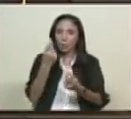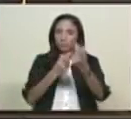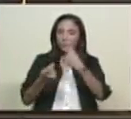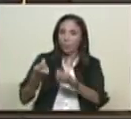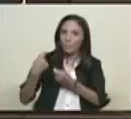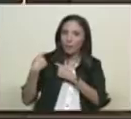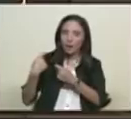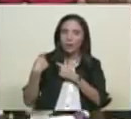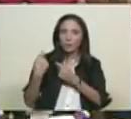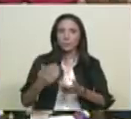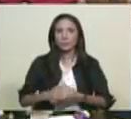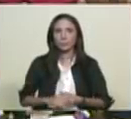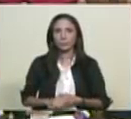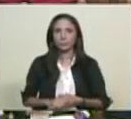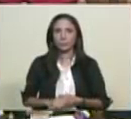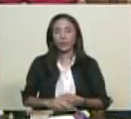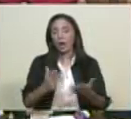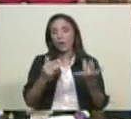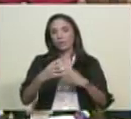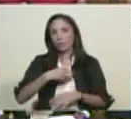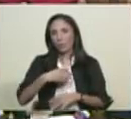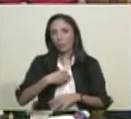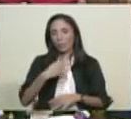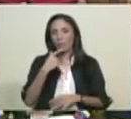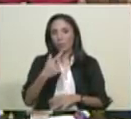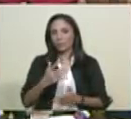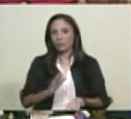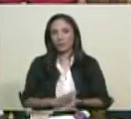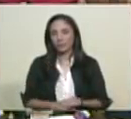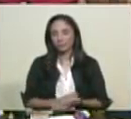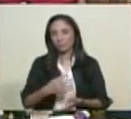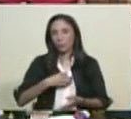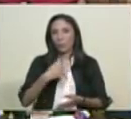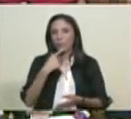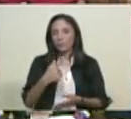que el horario infantil no nos permiten nombrarlas.